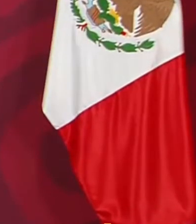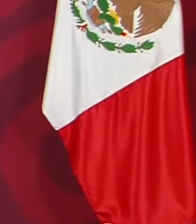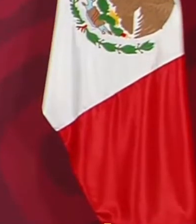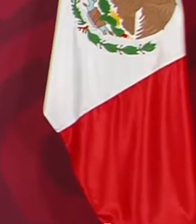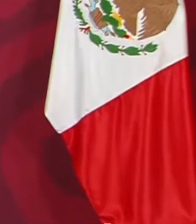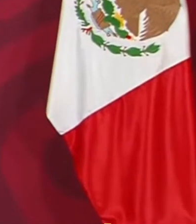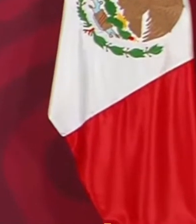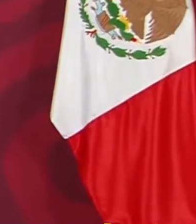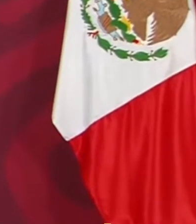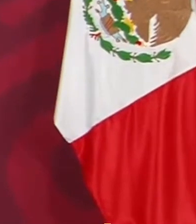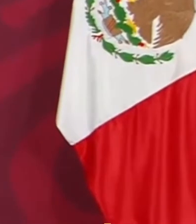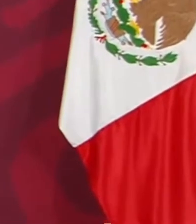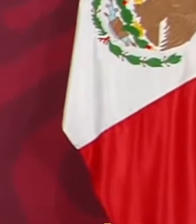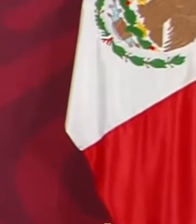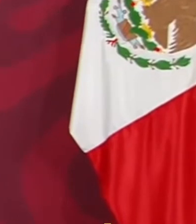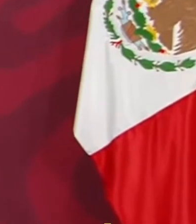que estaba permitida.